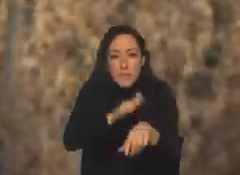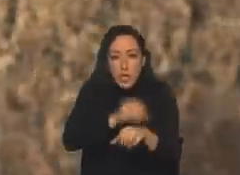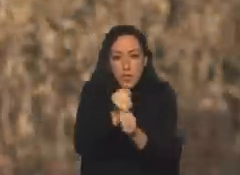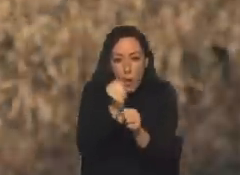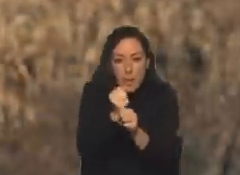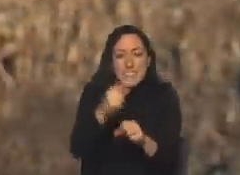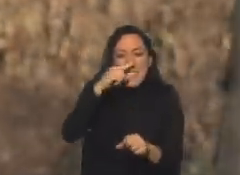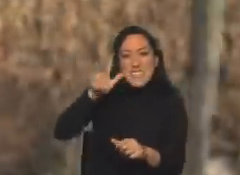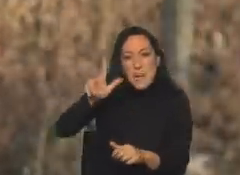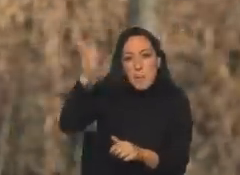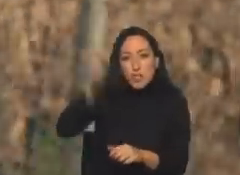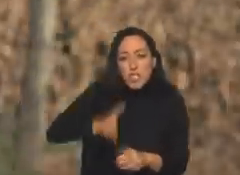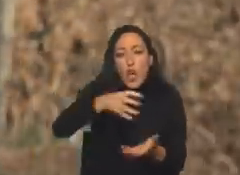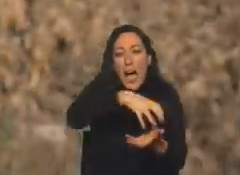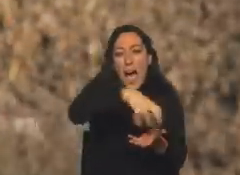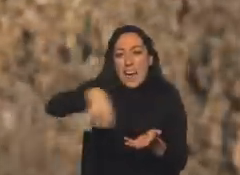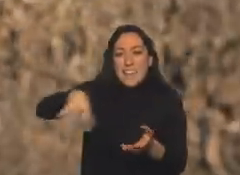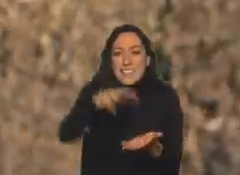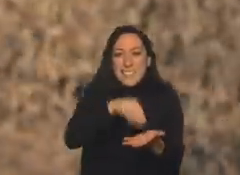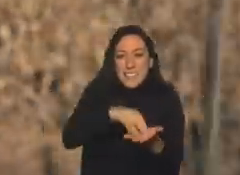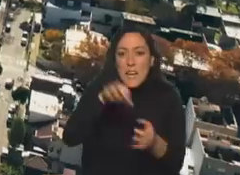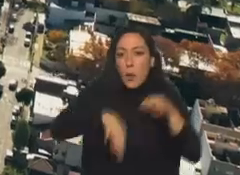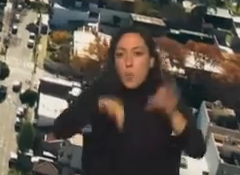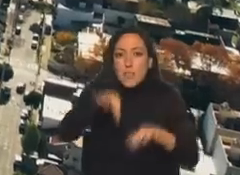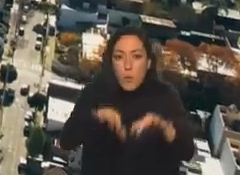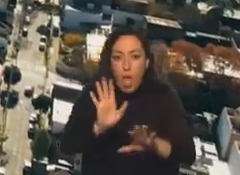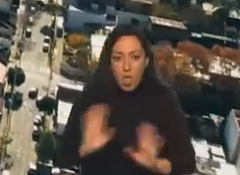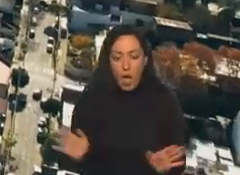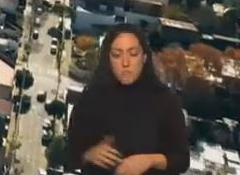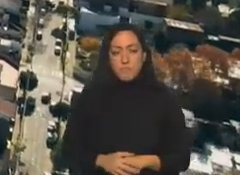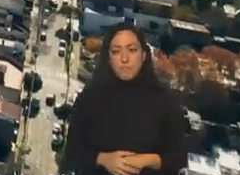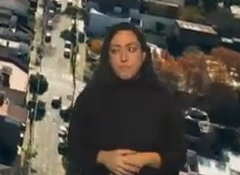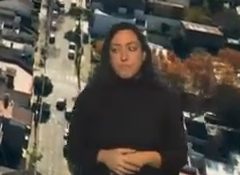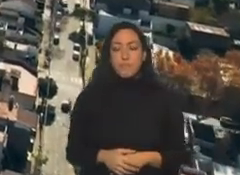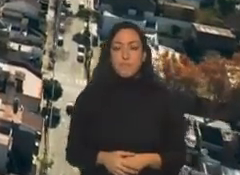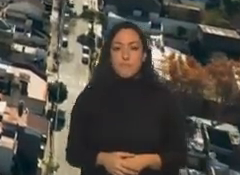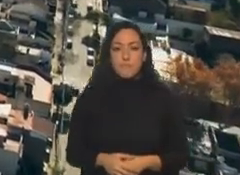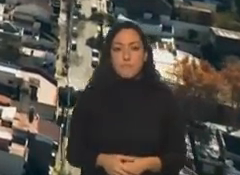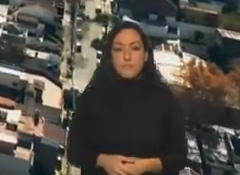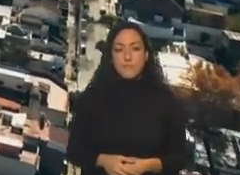53% de las áreas de tierra que se cultivan.